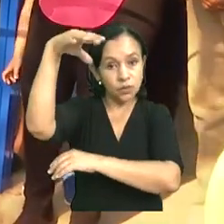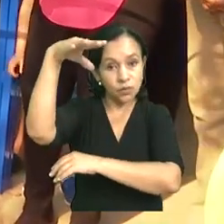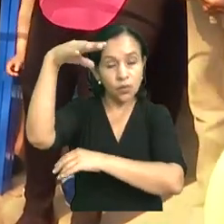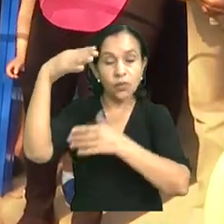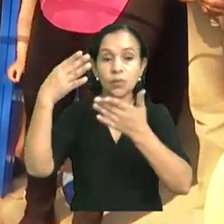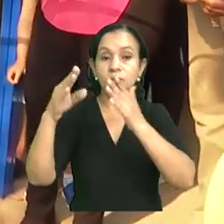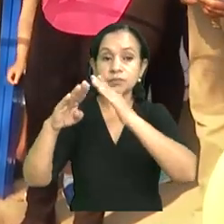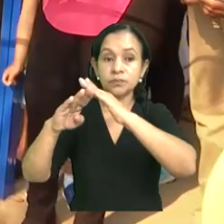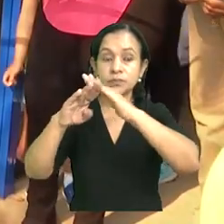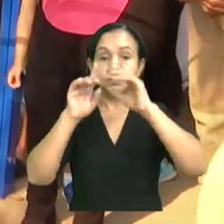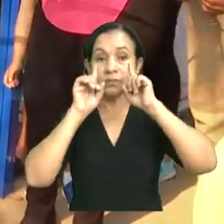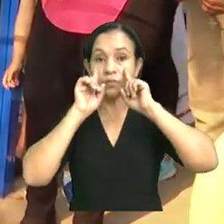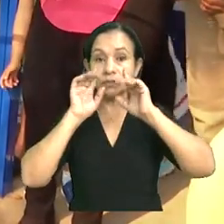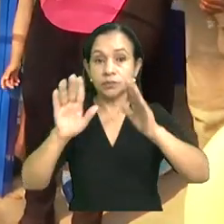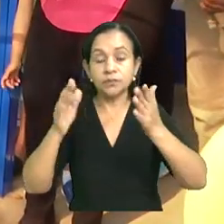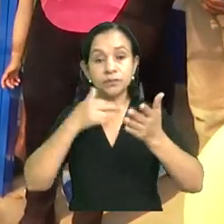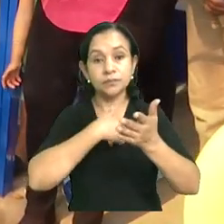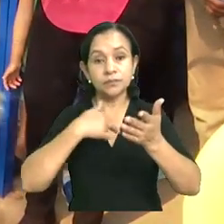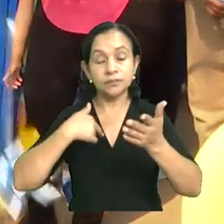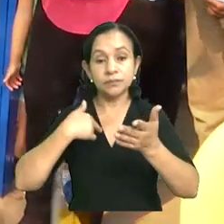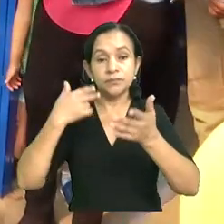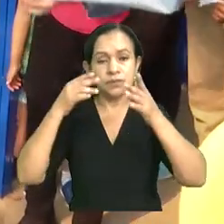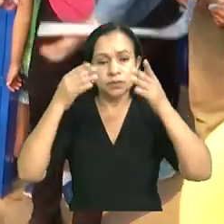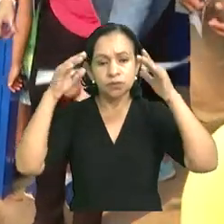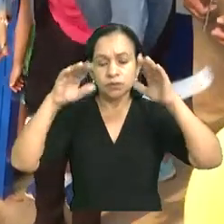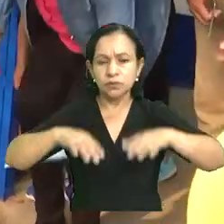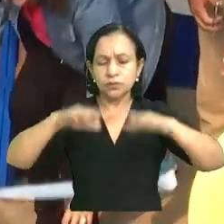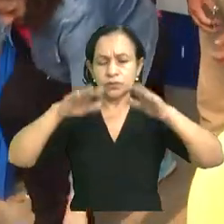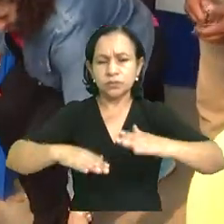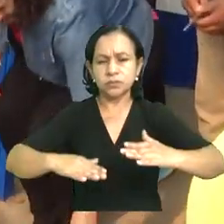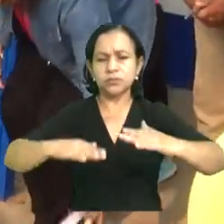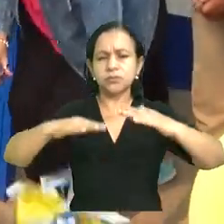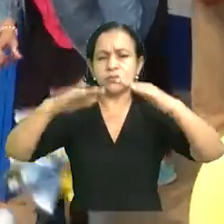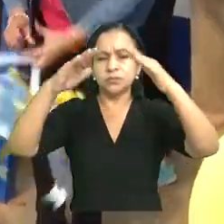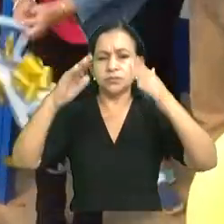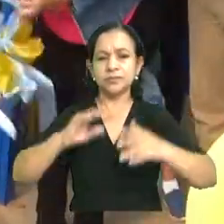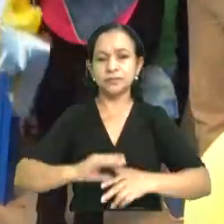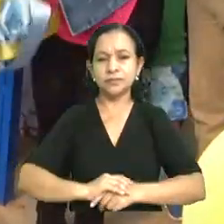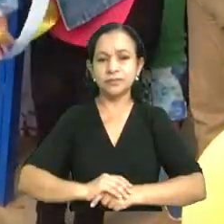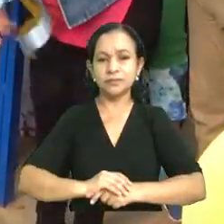de mitigación a fin de prevenir inundaciones.